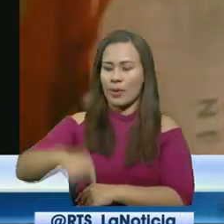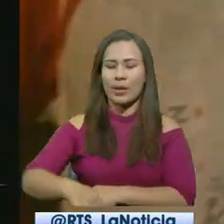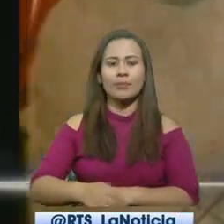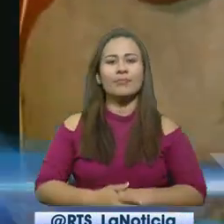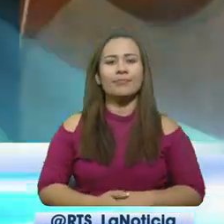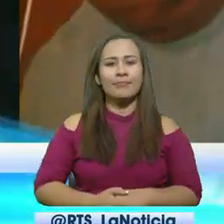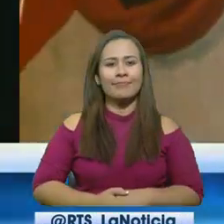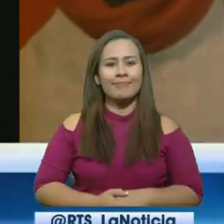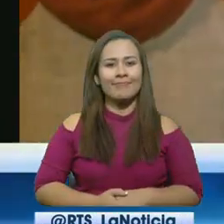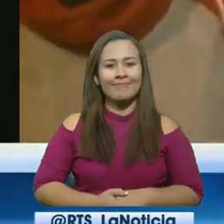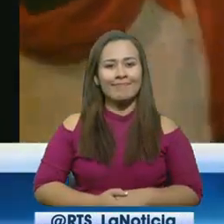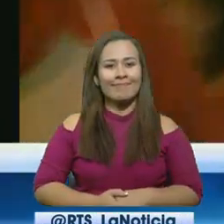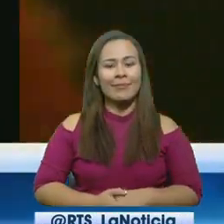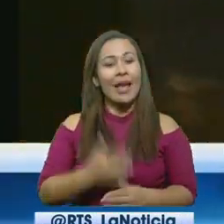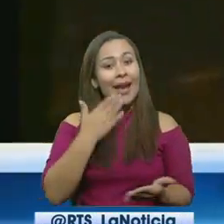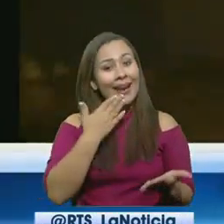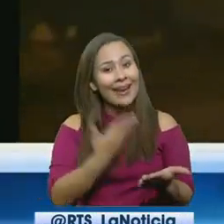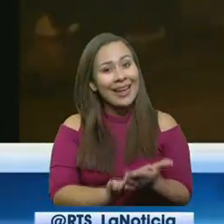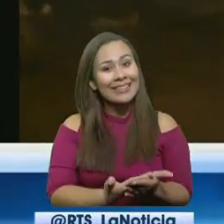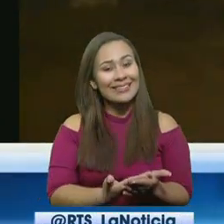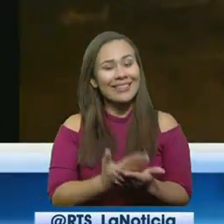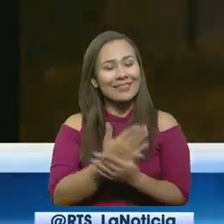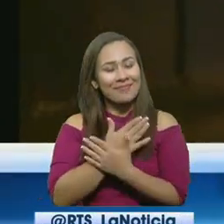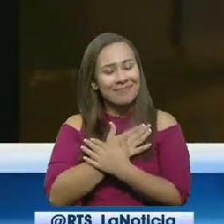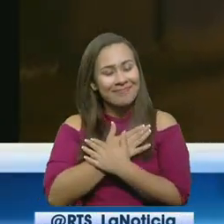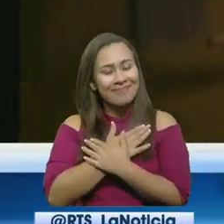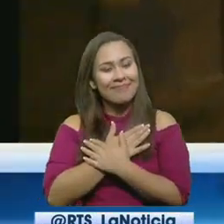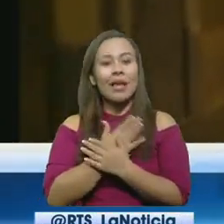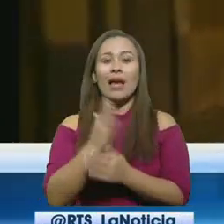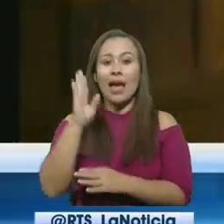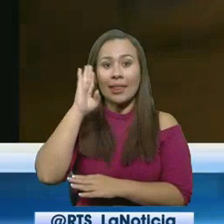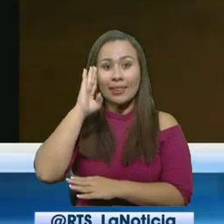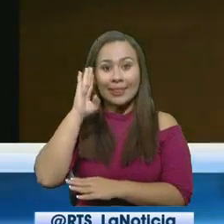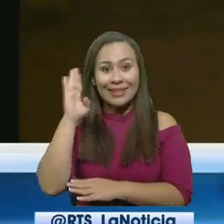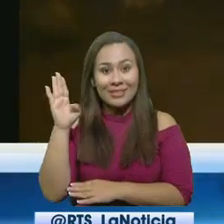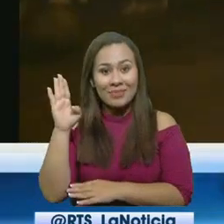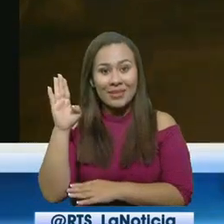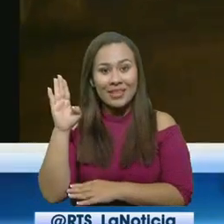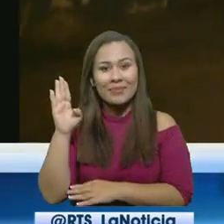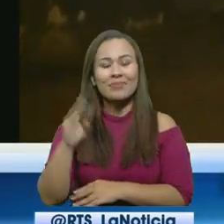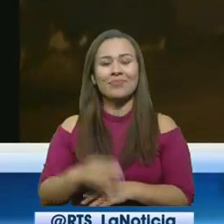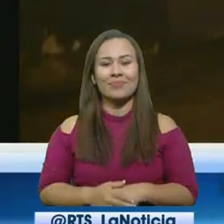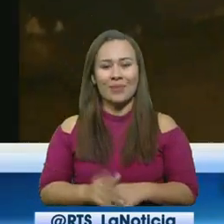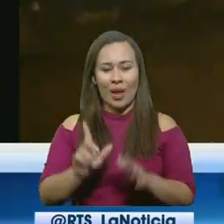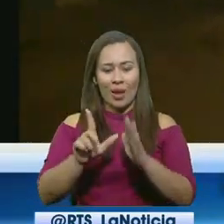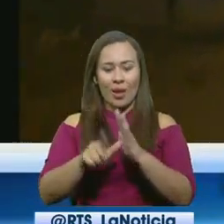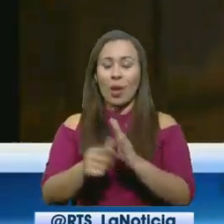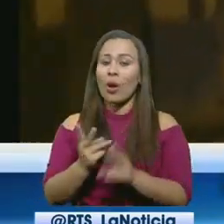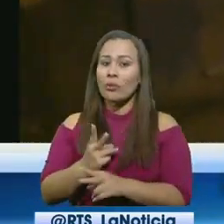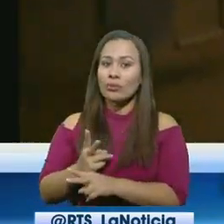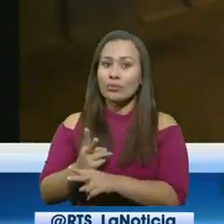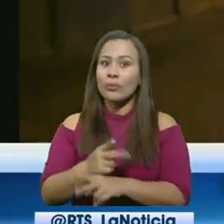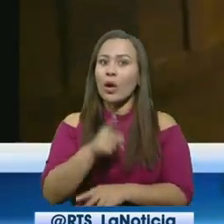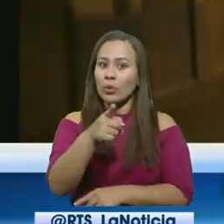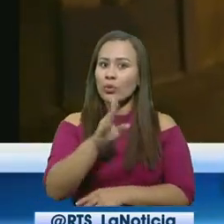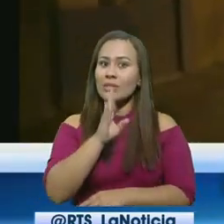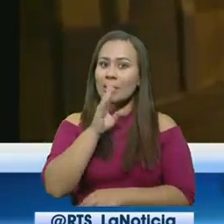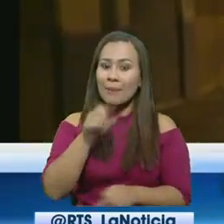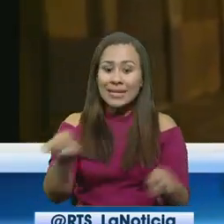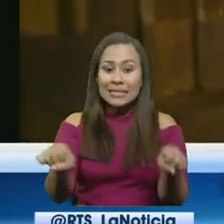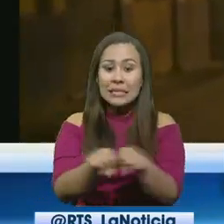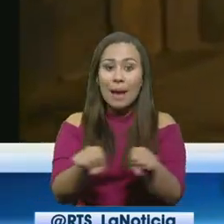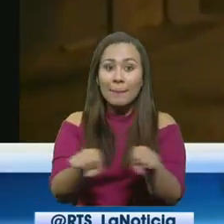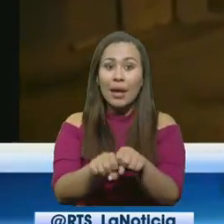esta caminata. Muchas gracias, muy amable. Con eso nosotros les vamos a dar las siguientes recomendaciones. Utilice